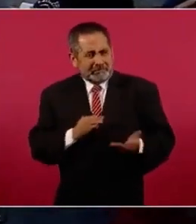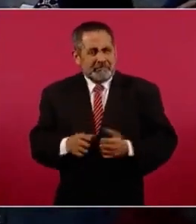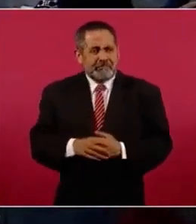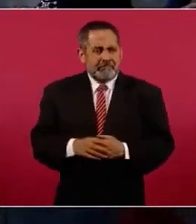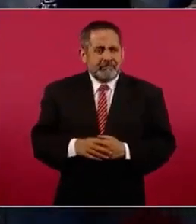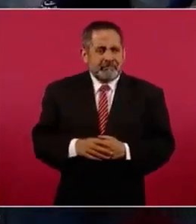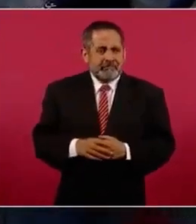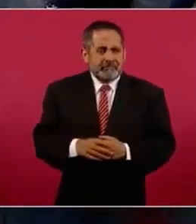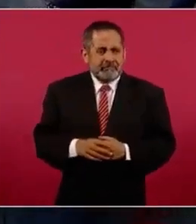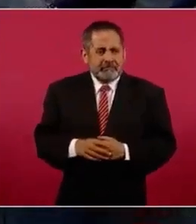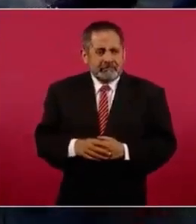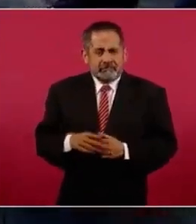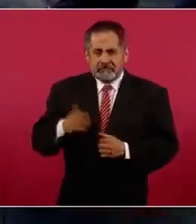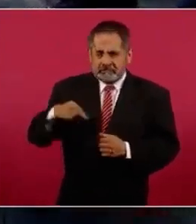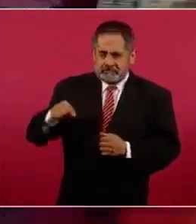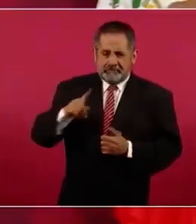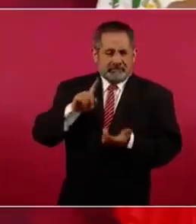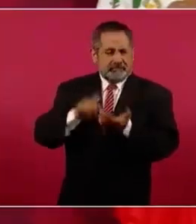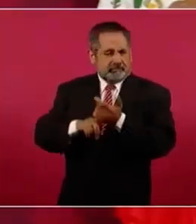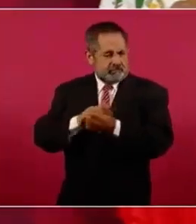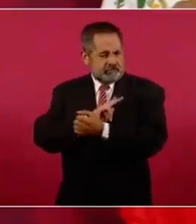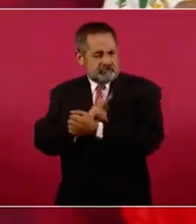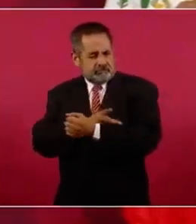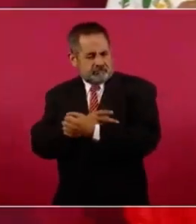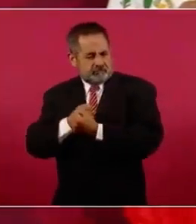¿Qué no el poder es humildad?